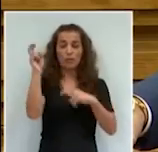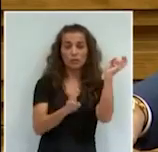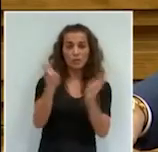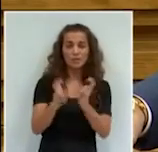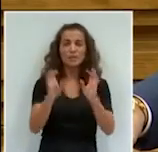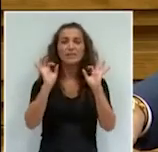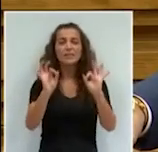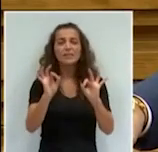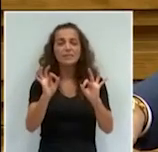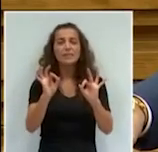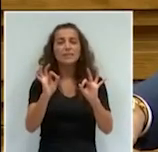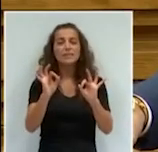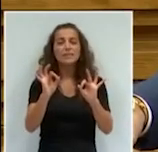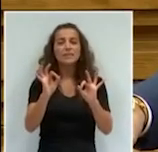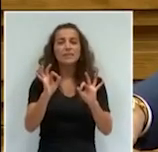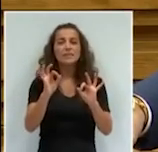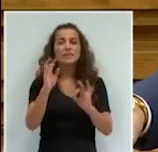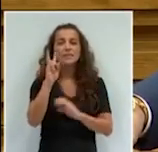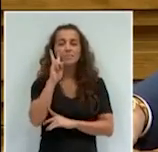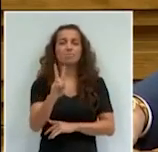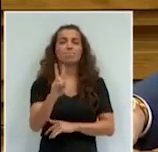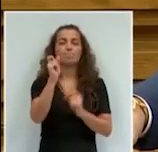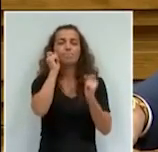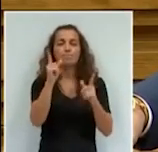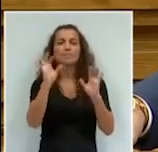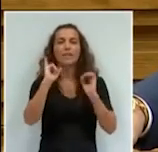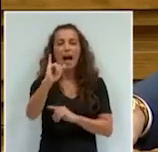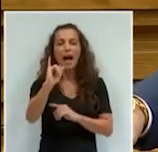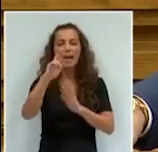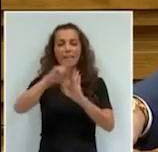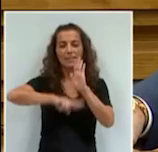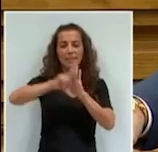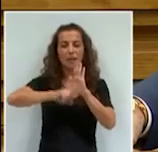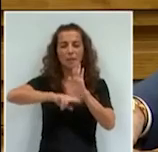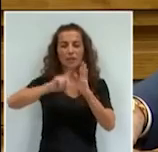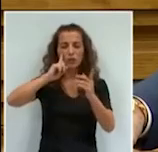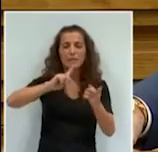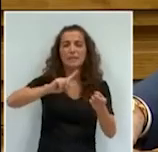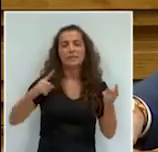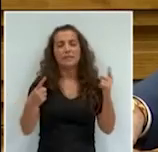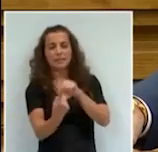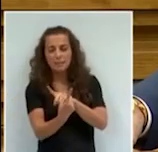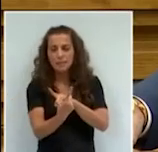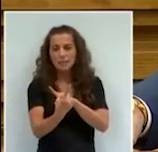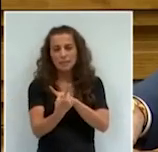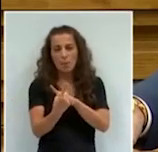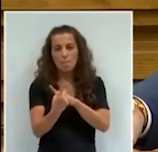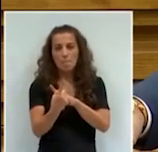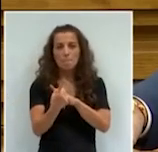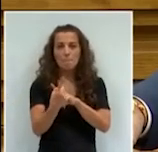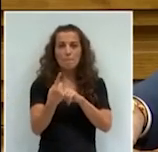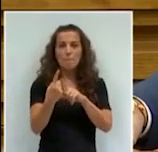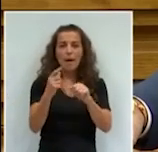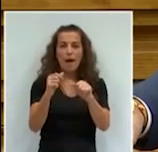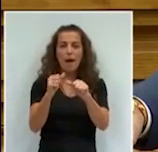las profundas desigualdades entre territorios y que afectará al presente y futuro de nuestra región Núñez afirma que si paj no hace nada